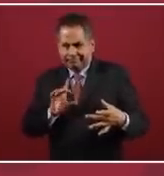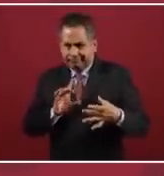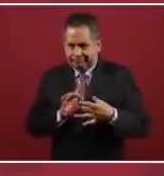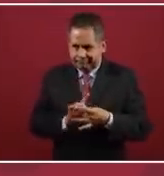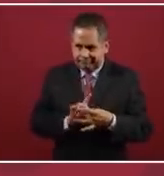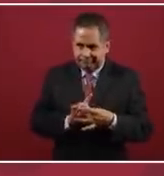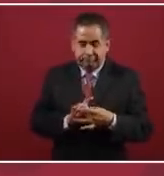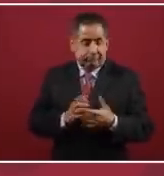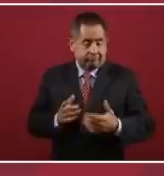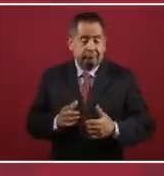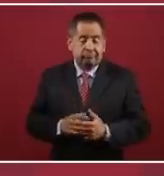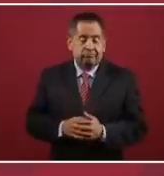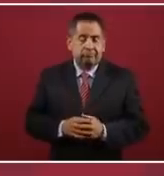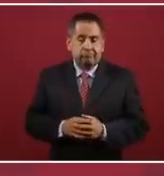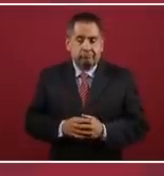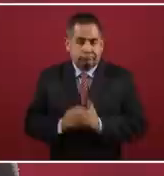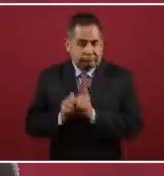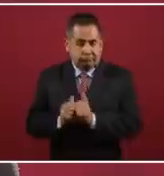porque